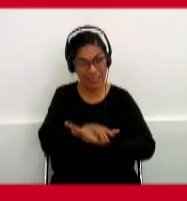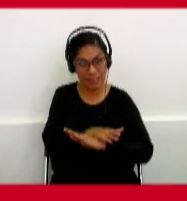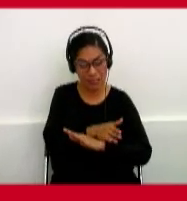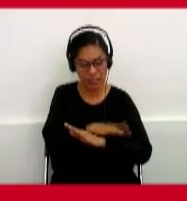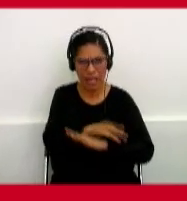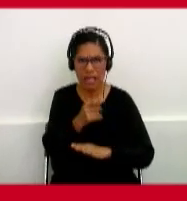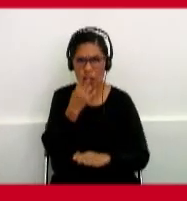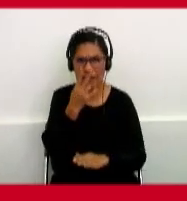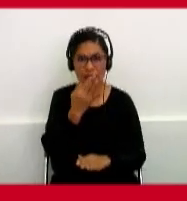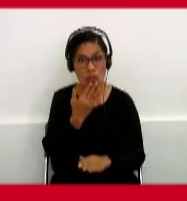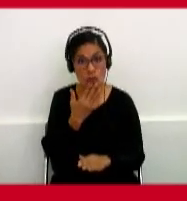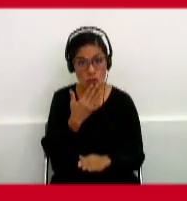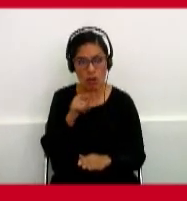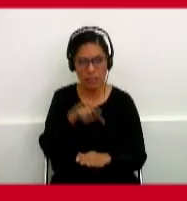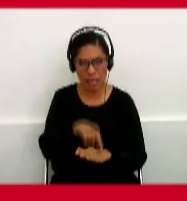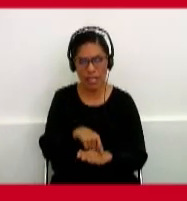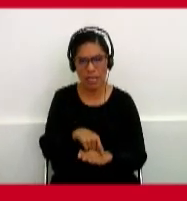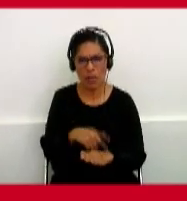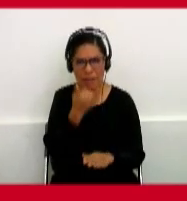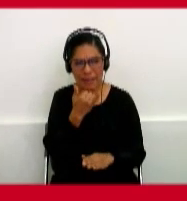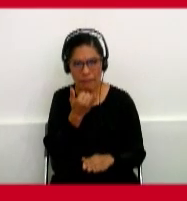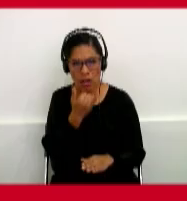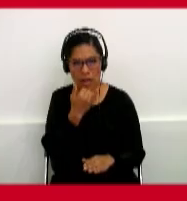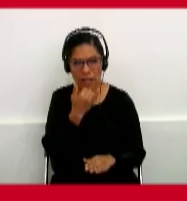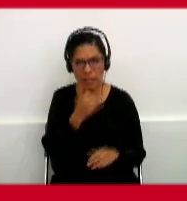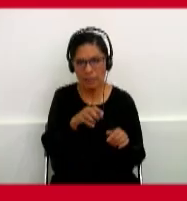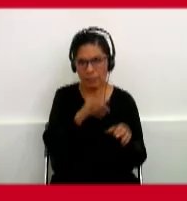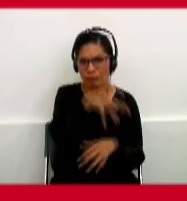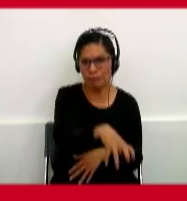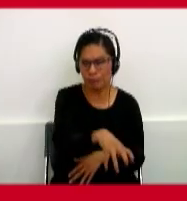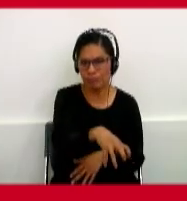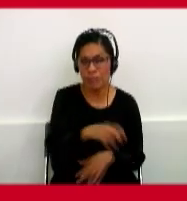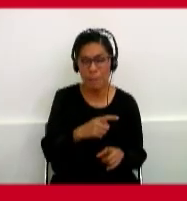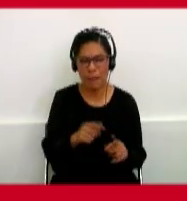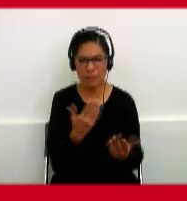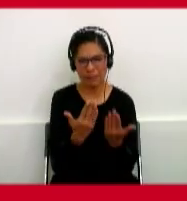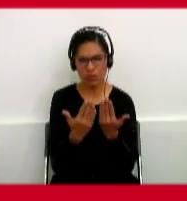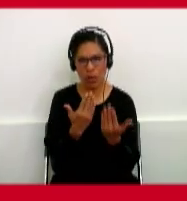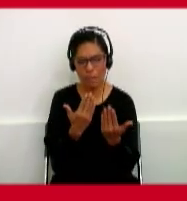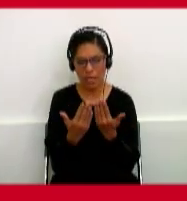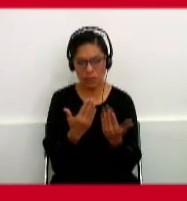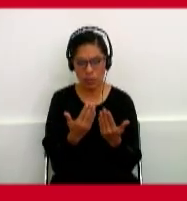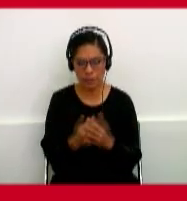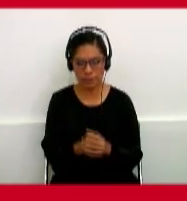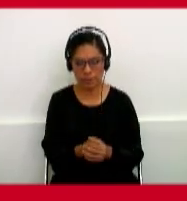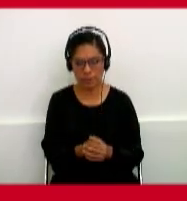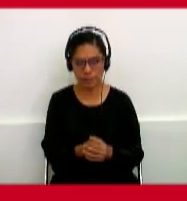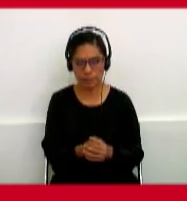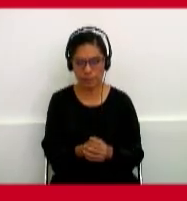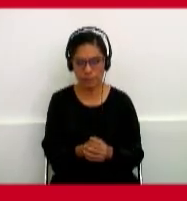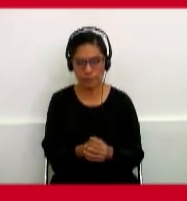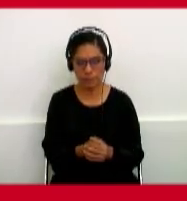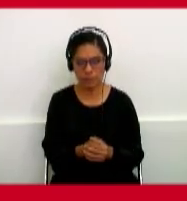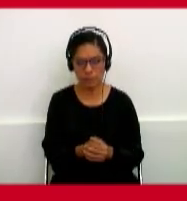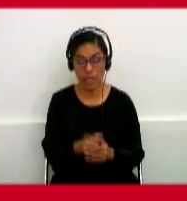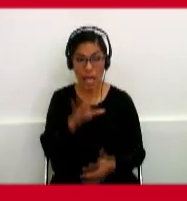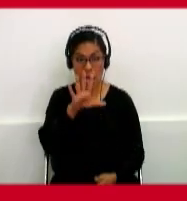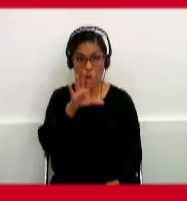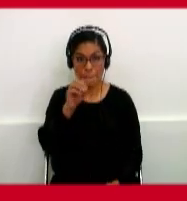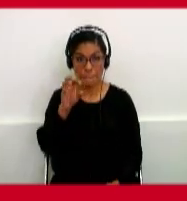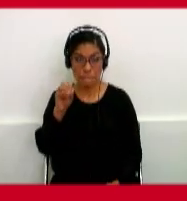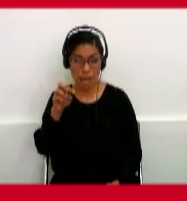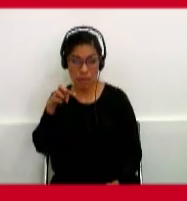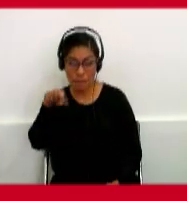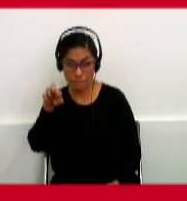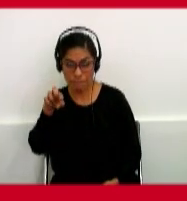superficies de falla locales. Por ejemplo, yo en este caso vamos a comparar con medio millón de elementos y con los 5 millones. ¿Por